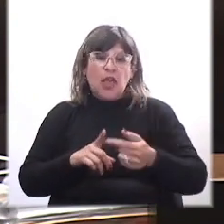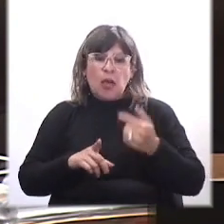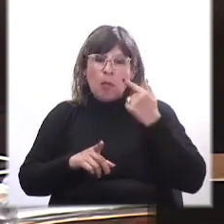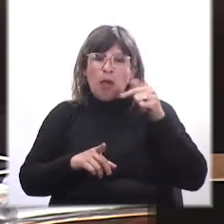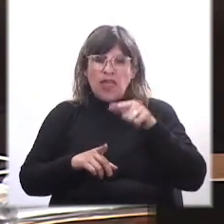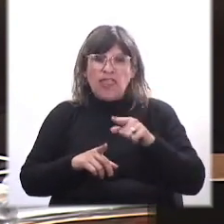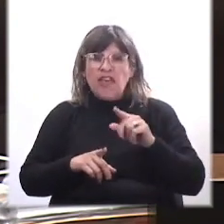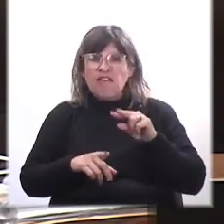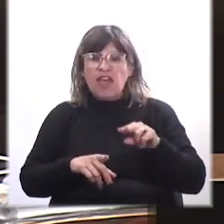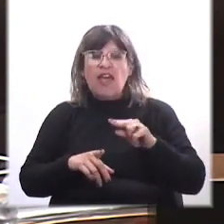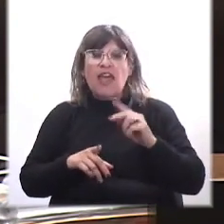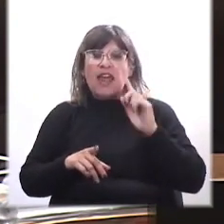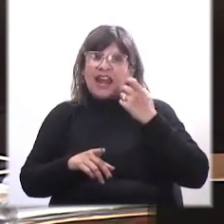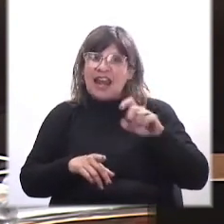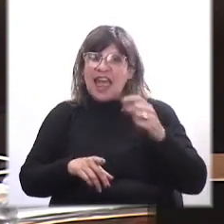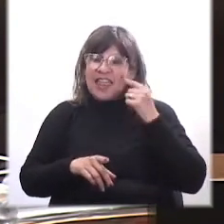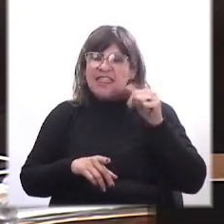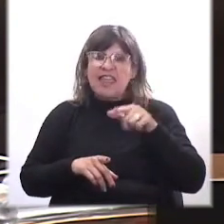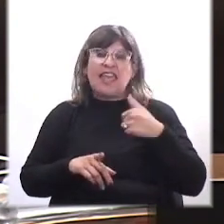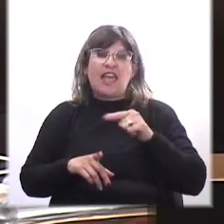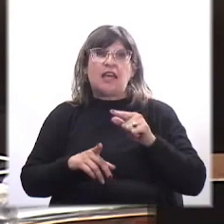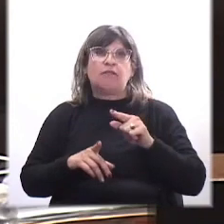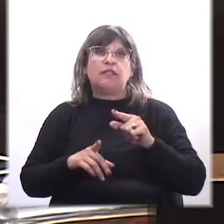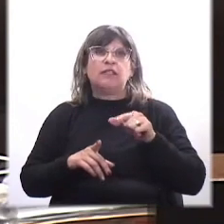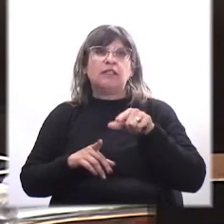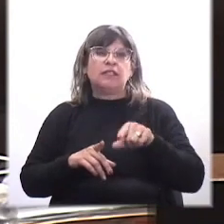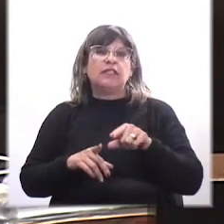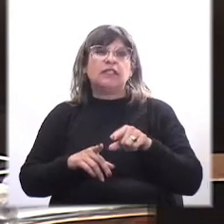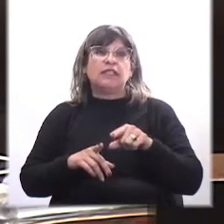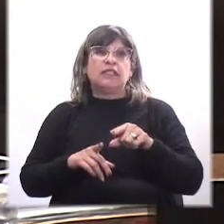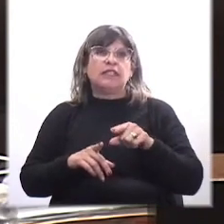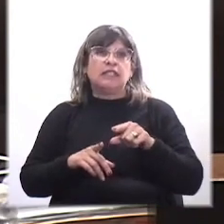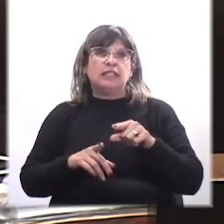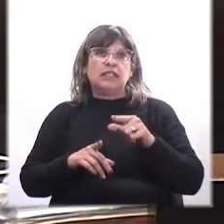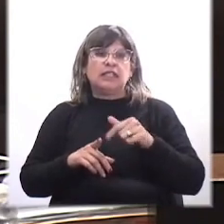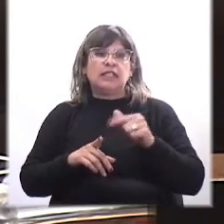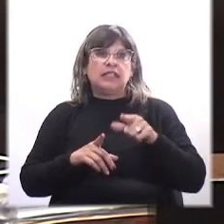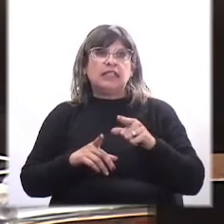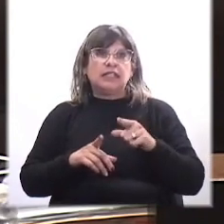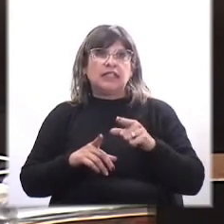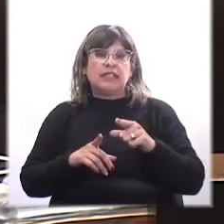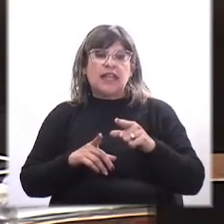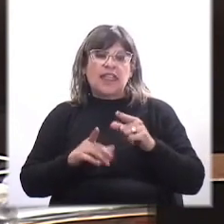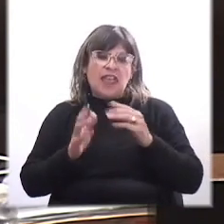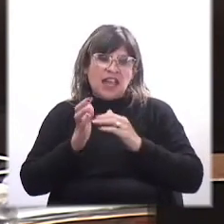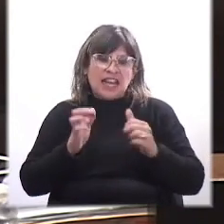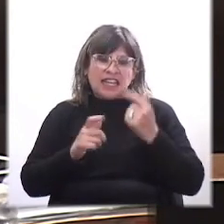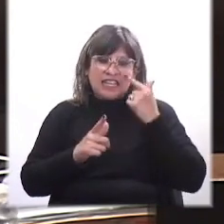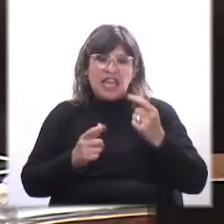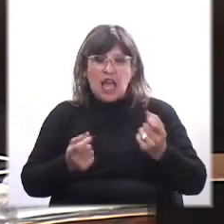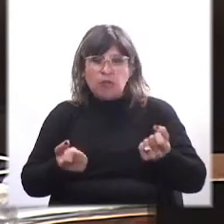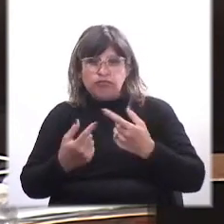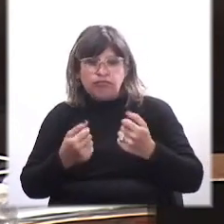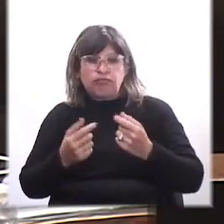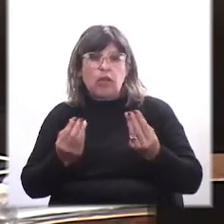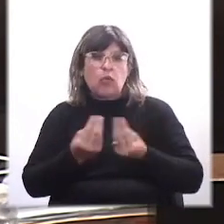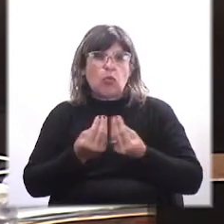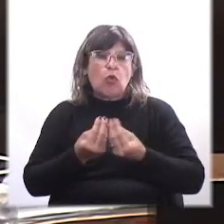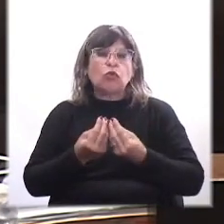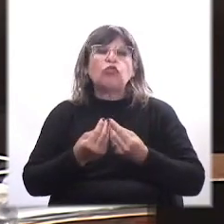la idea o necesidad primaria del mismo, en este caso el suministro de fuentes de energía abundante y a